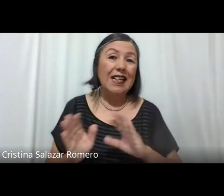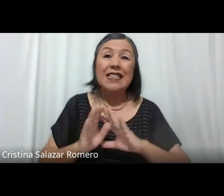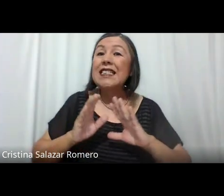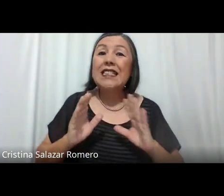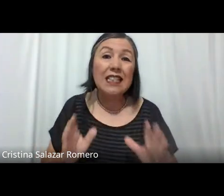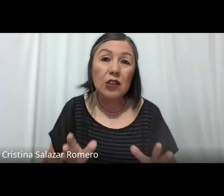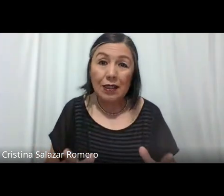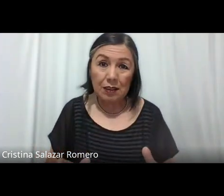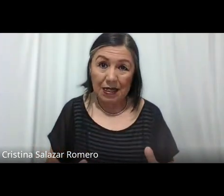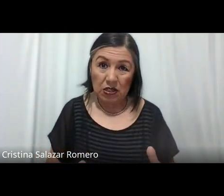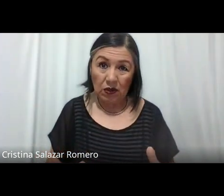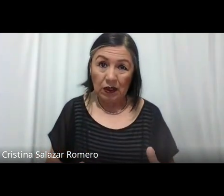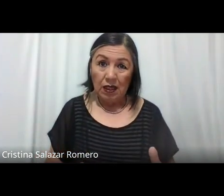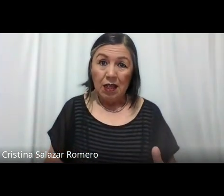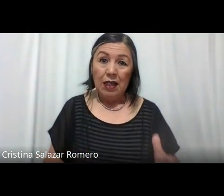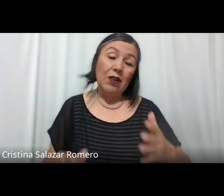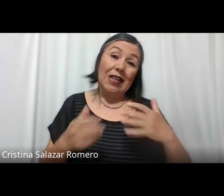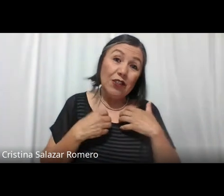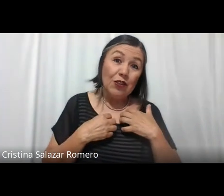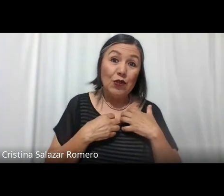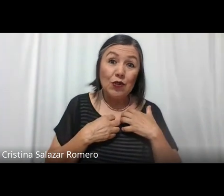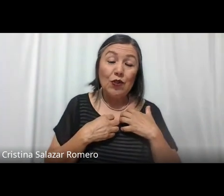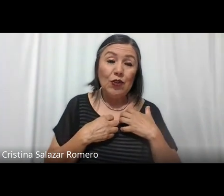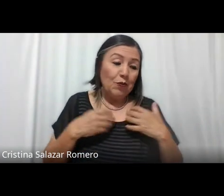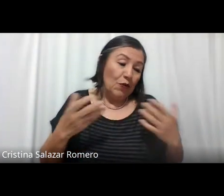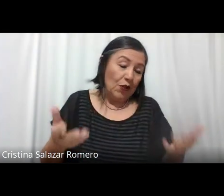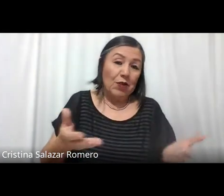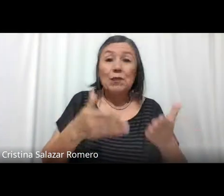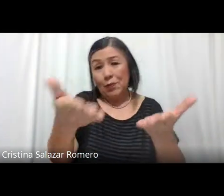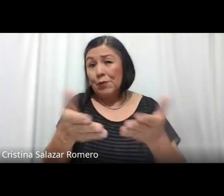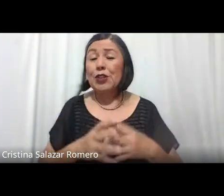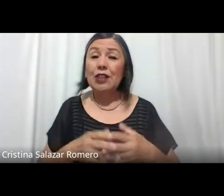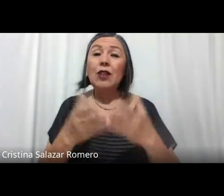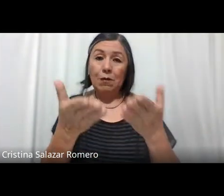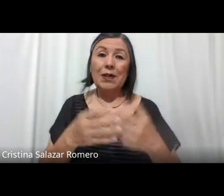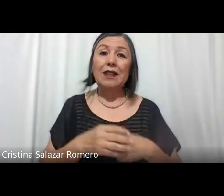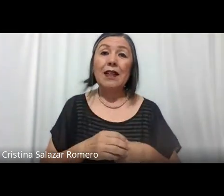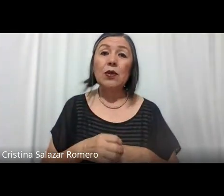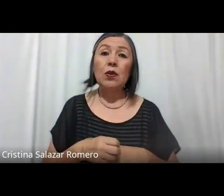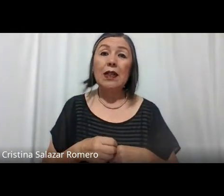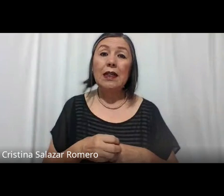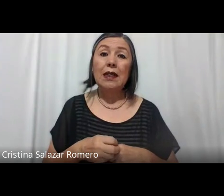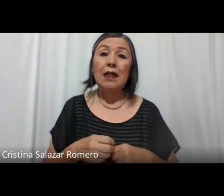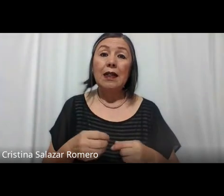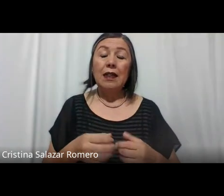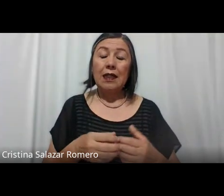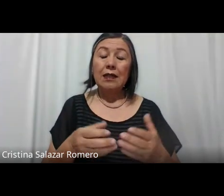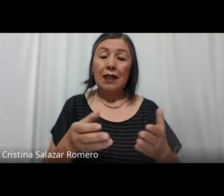¿sí? Es distinto al español. En ocasiones nosotros podemos, y por cierto, le compartí a la